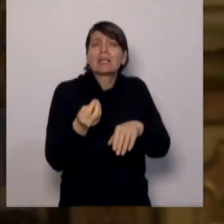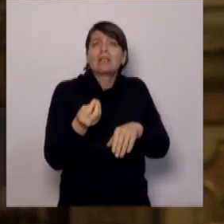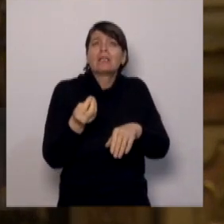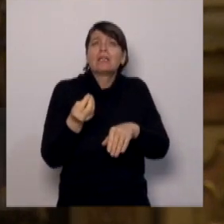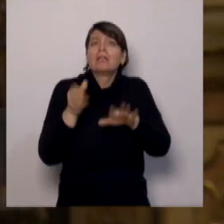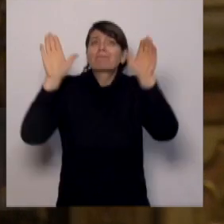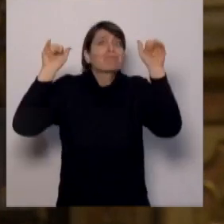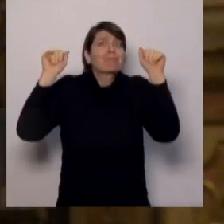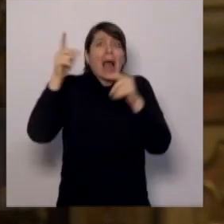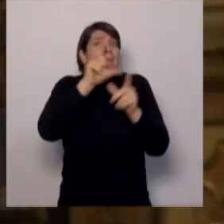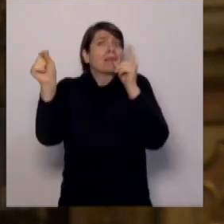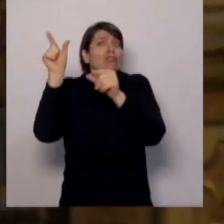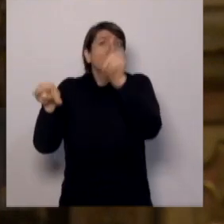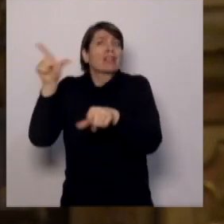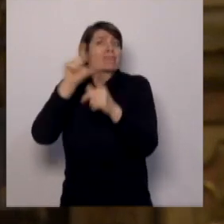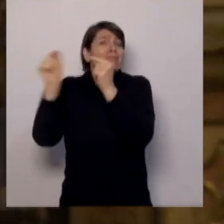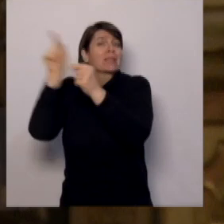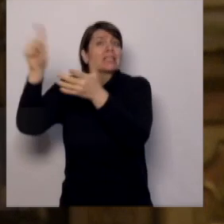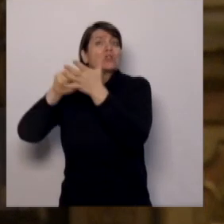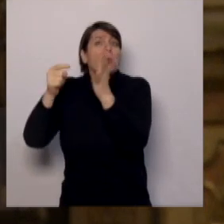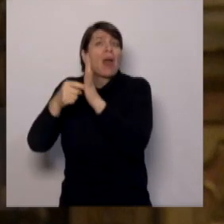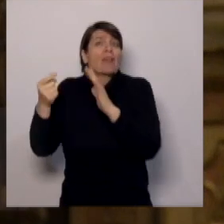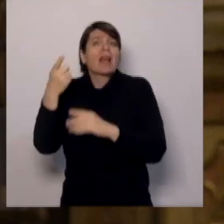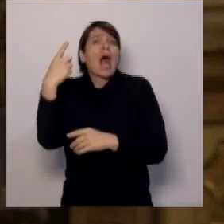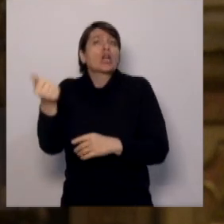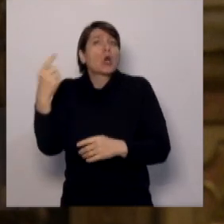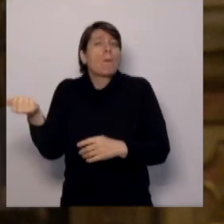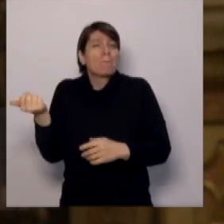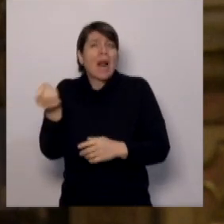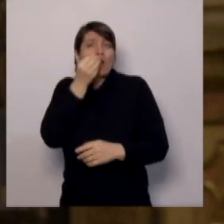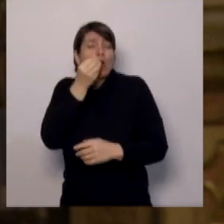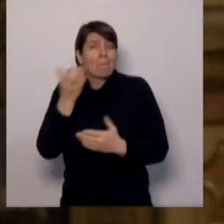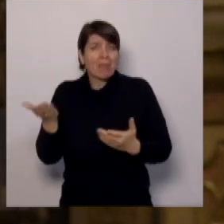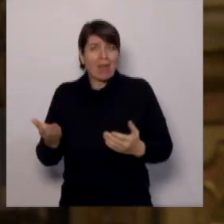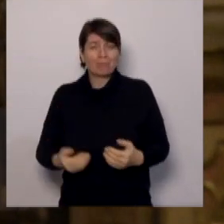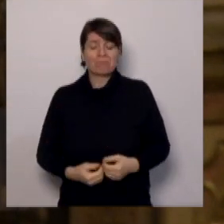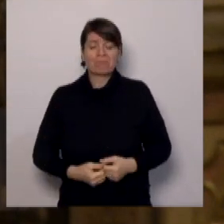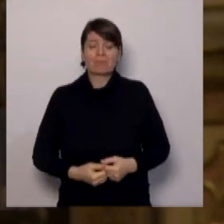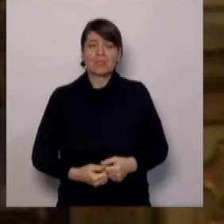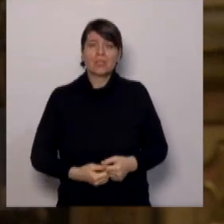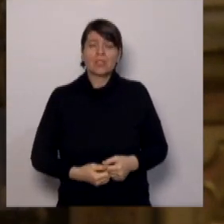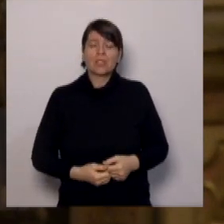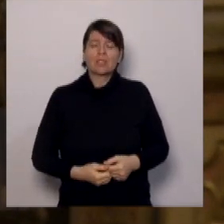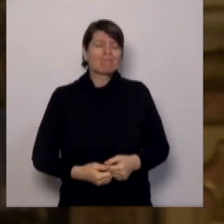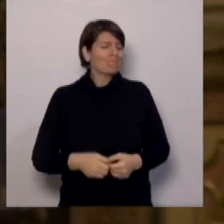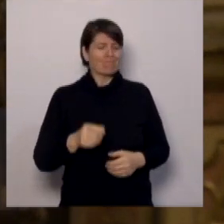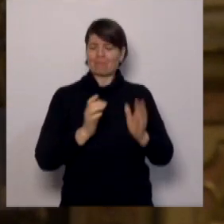tarde. Despide a la multitud para que vaya a las ciudades a comprarse